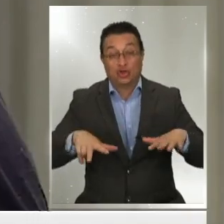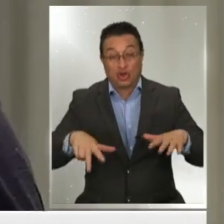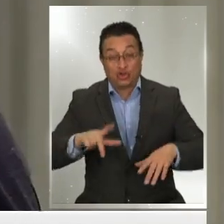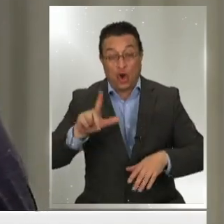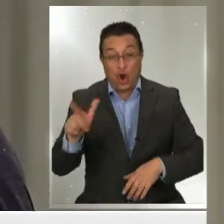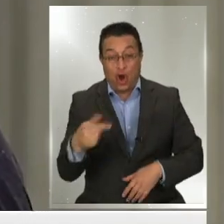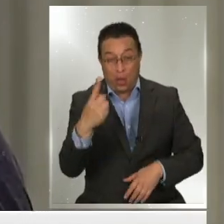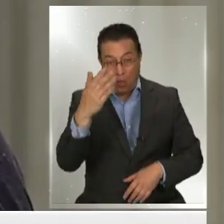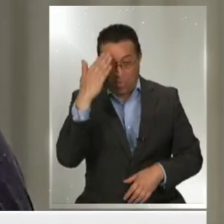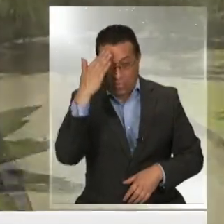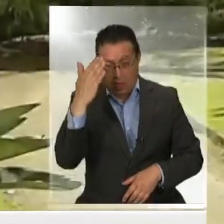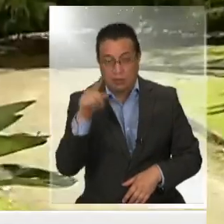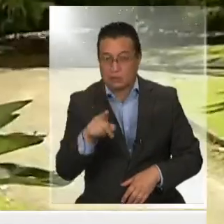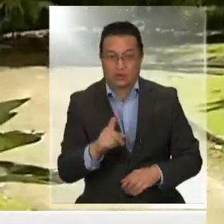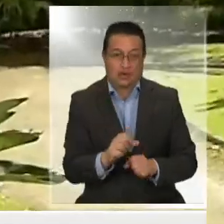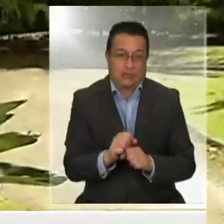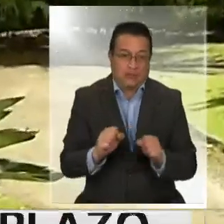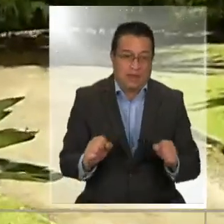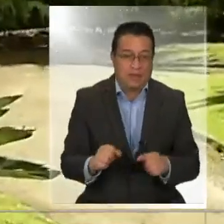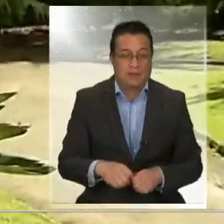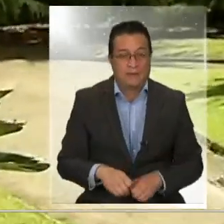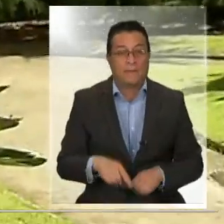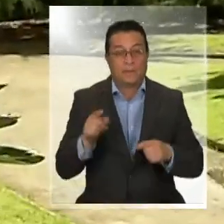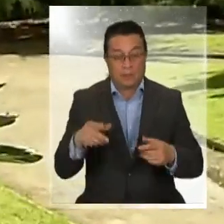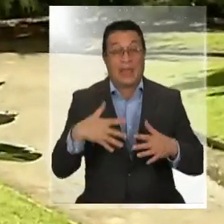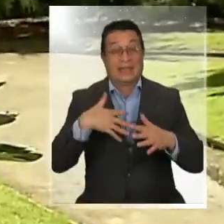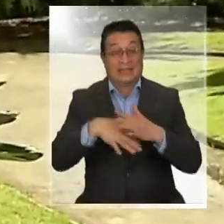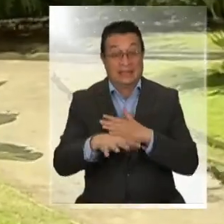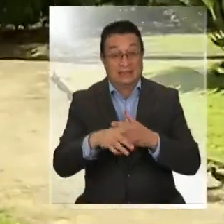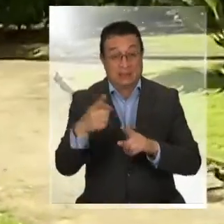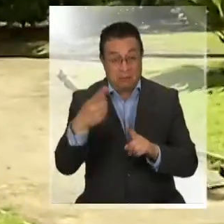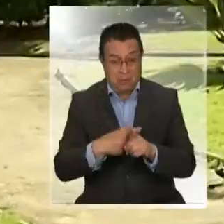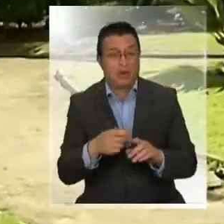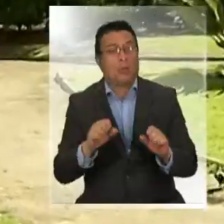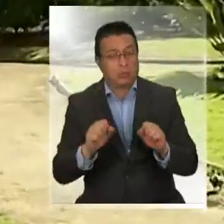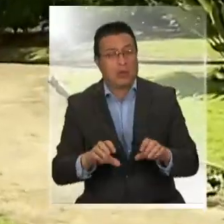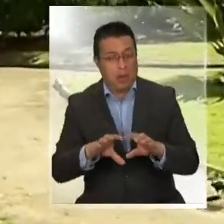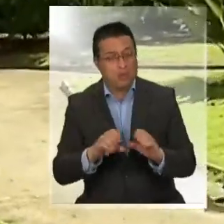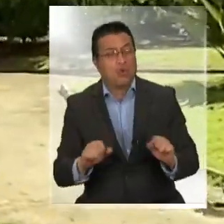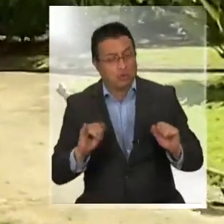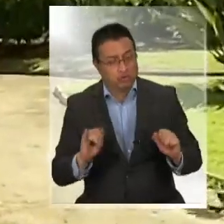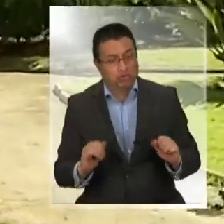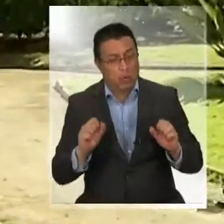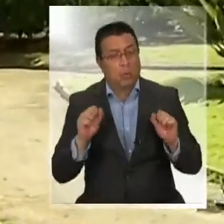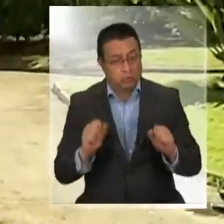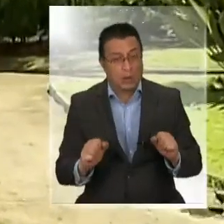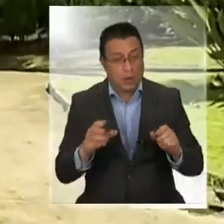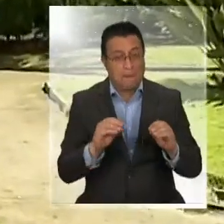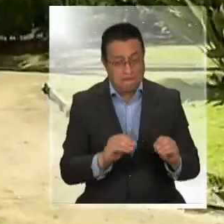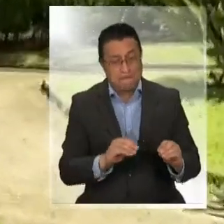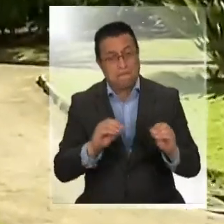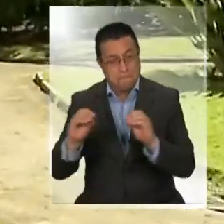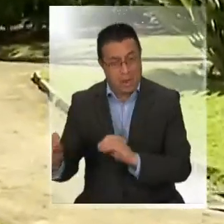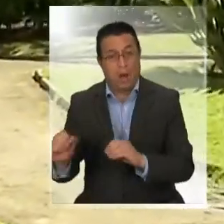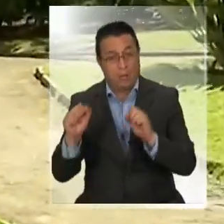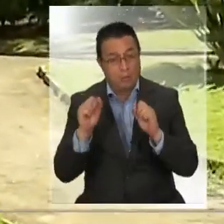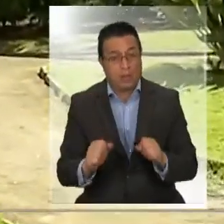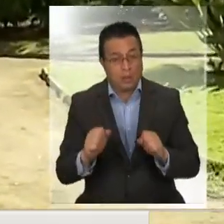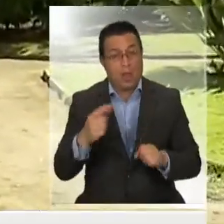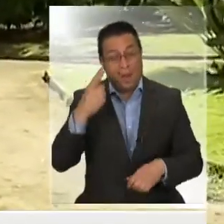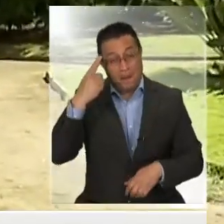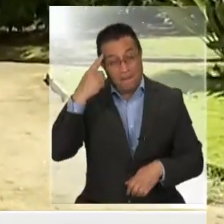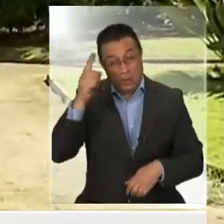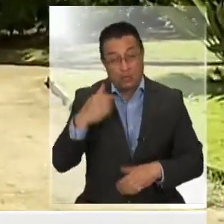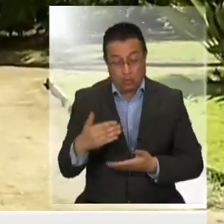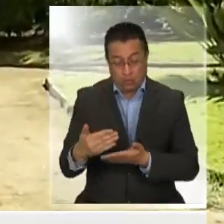día. Y eso me parece inhumano. Y en el aspecto de que sea 15 meses estoy de acuerdo. Yo sería capaz de alargar un tiempo más, pero soy capaz de